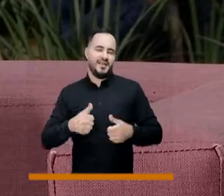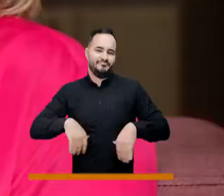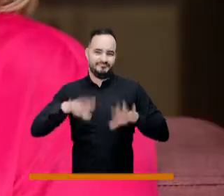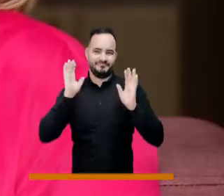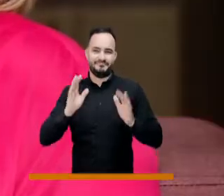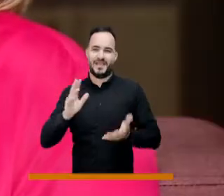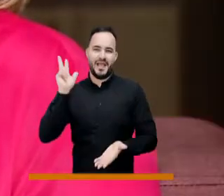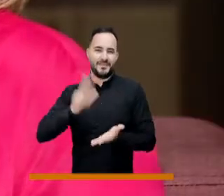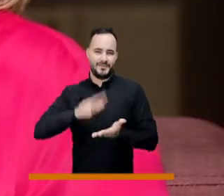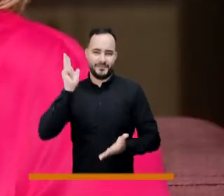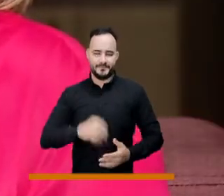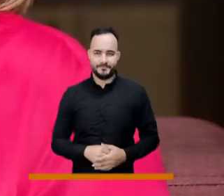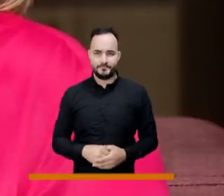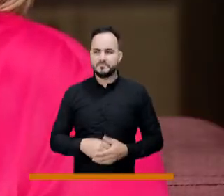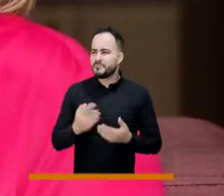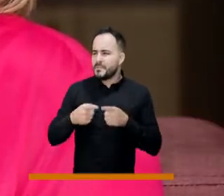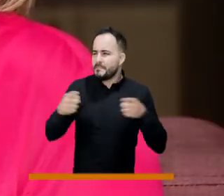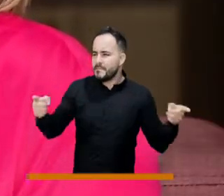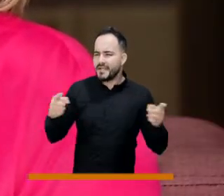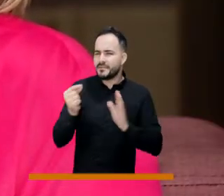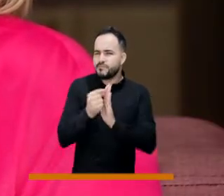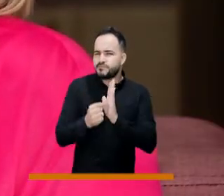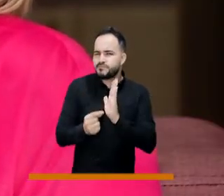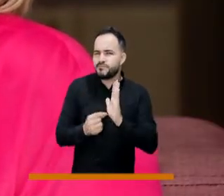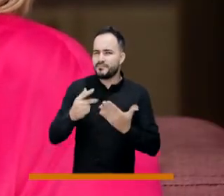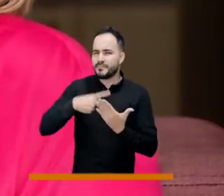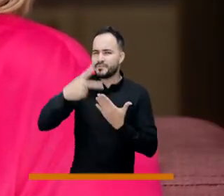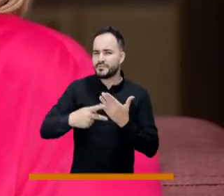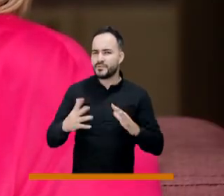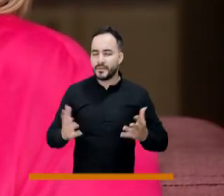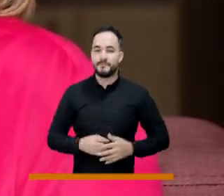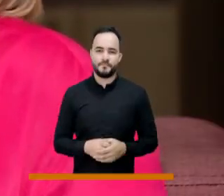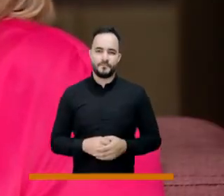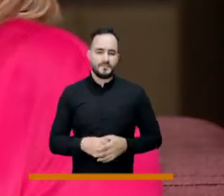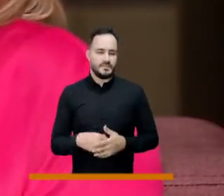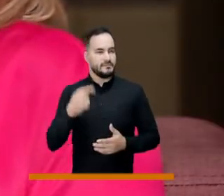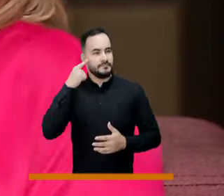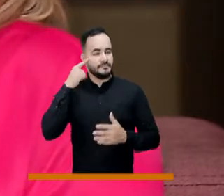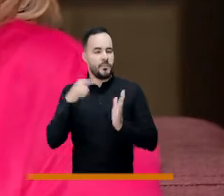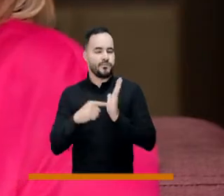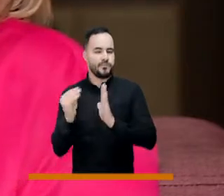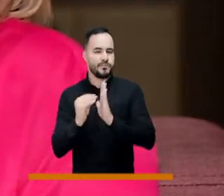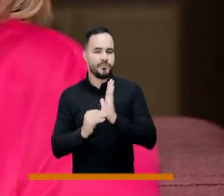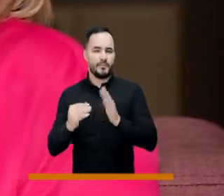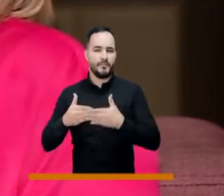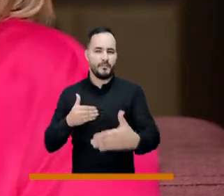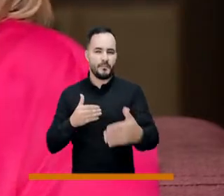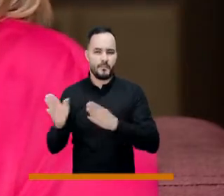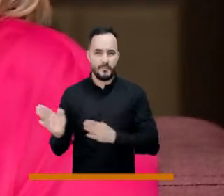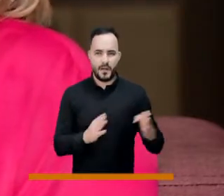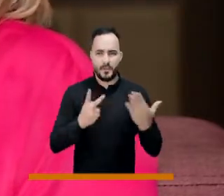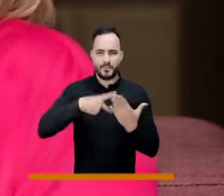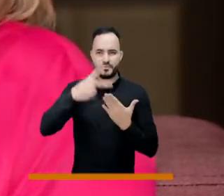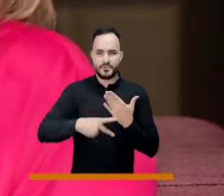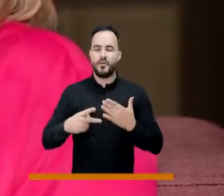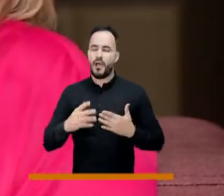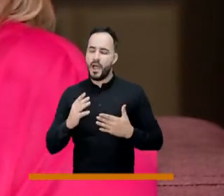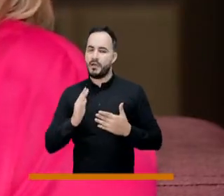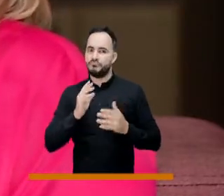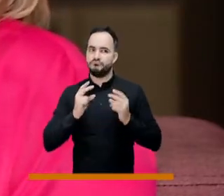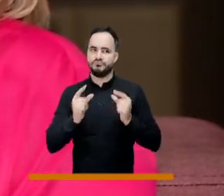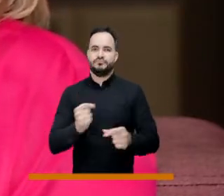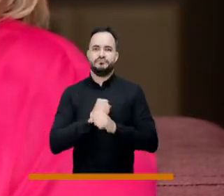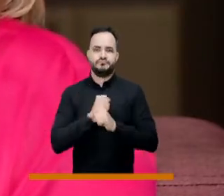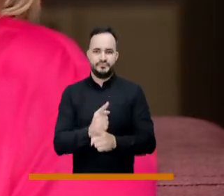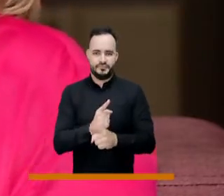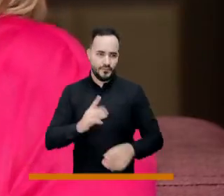el proyecto. Mire, acá se está definiendo hacer un plan progresivo, porque acá el costo es